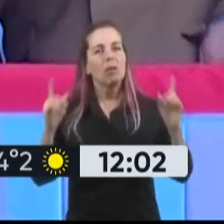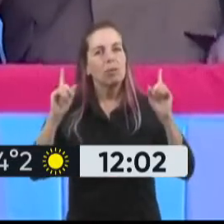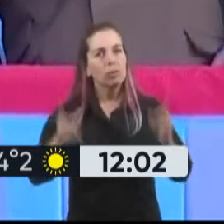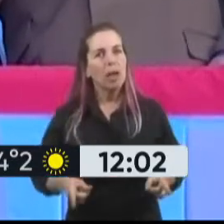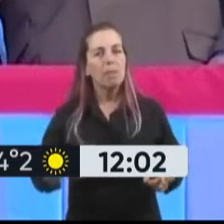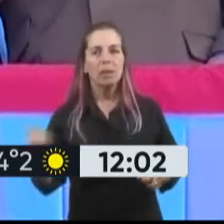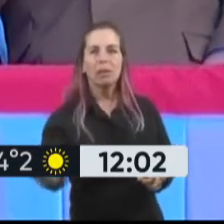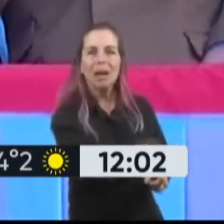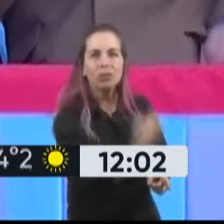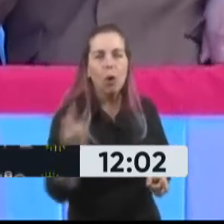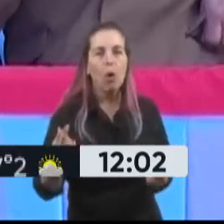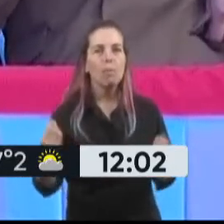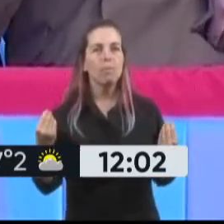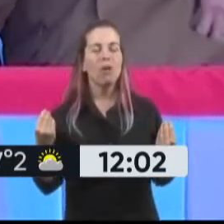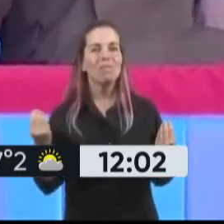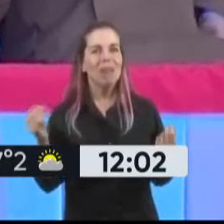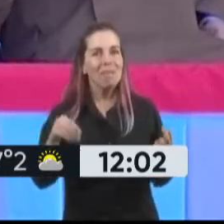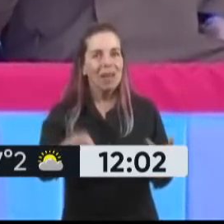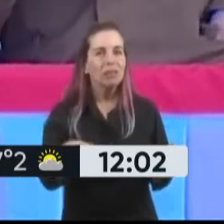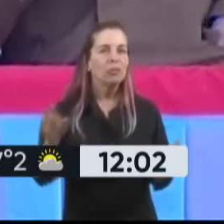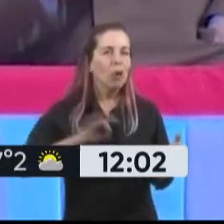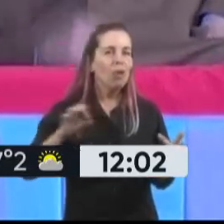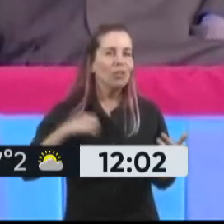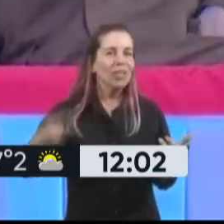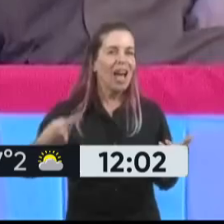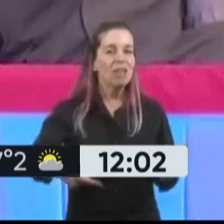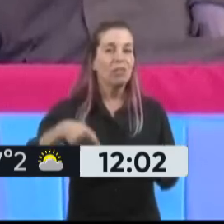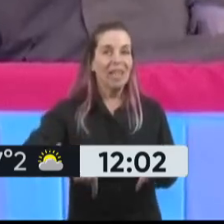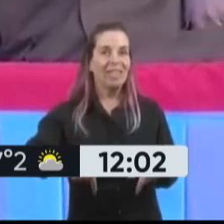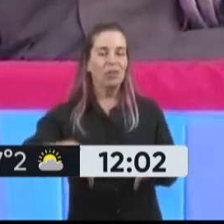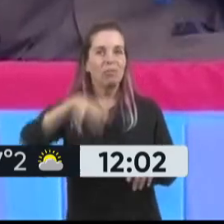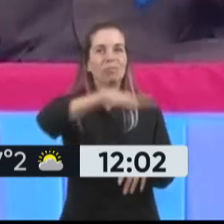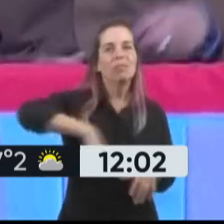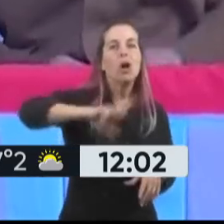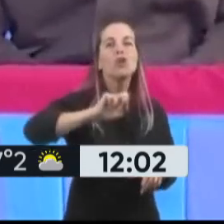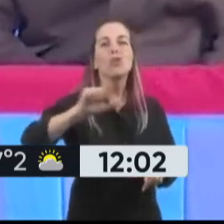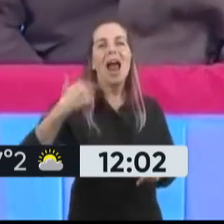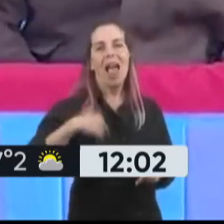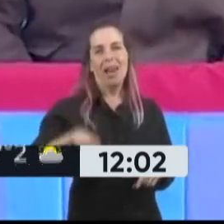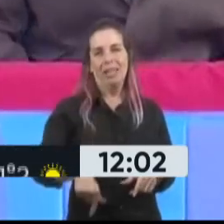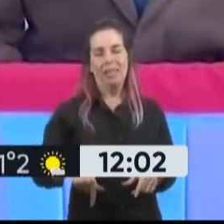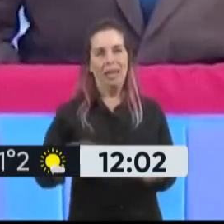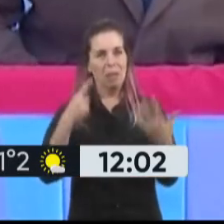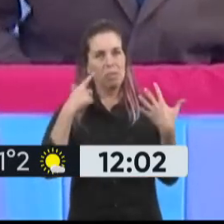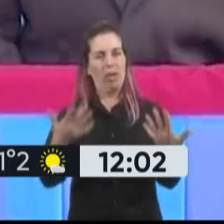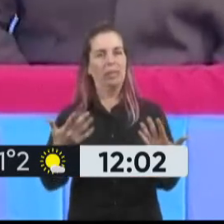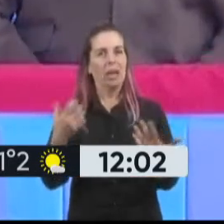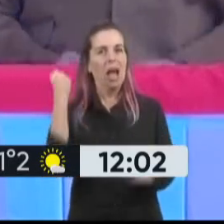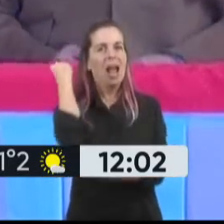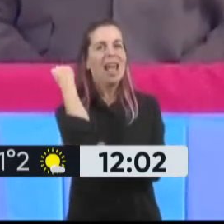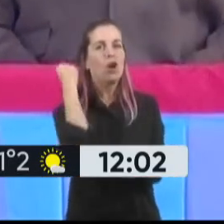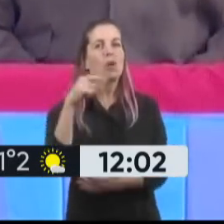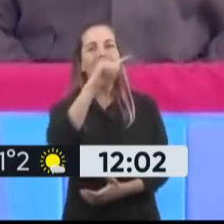por realizar una vez más esta exposición que representa verdaderamente el alma de la economía nacional.